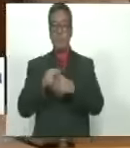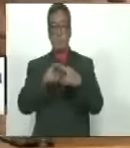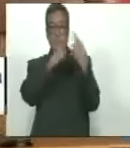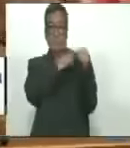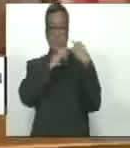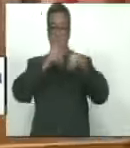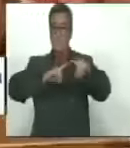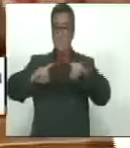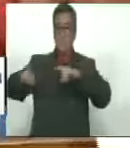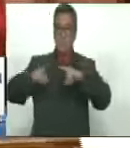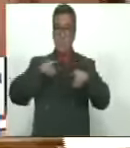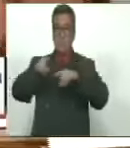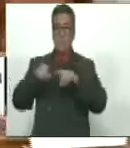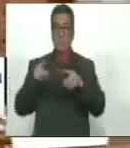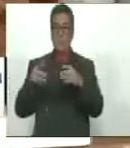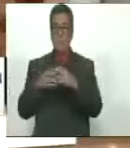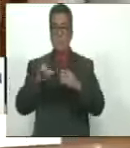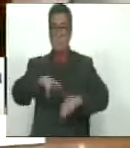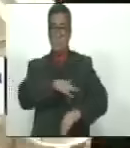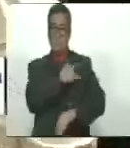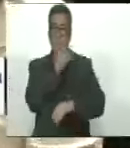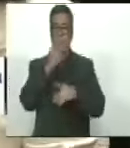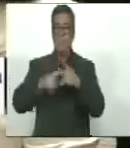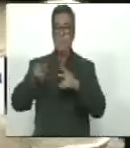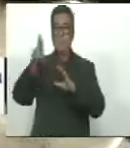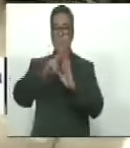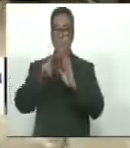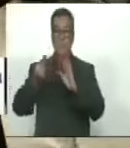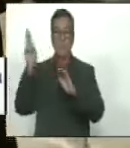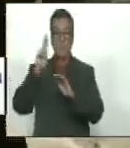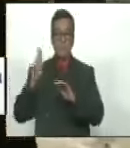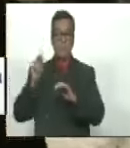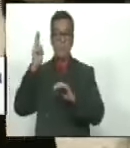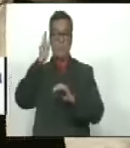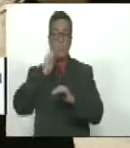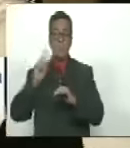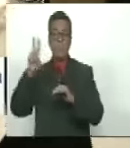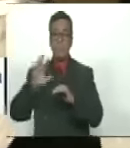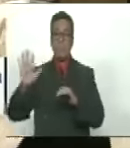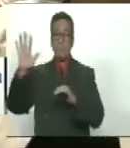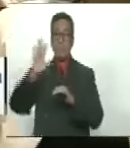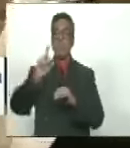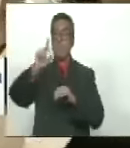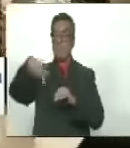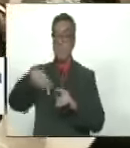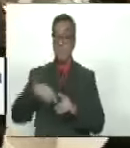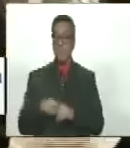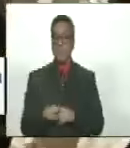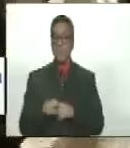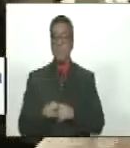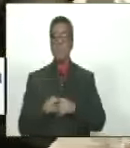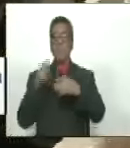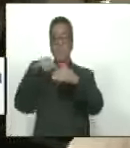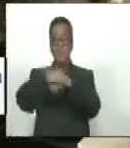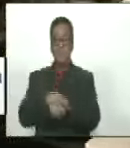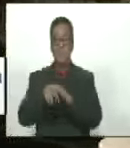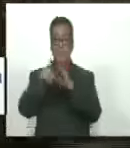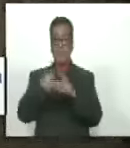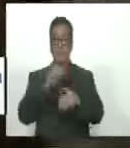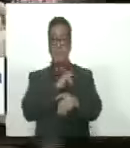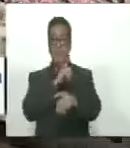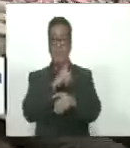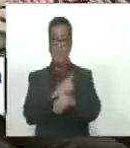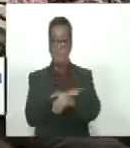directivos y representantes de las universidades de la República Bolivariana de Venezuela, también integrantes de la